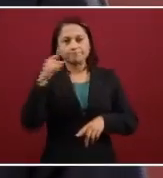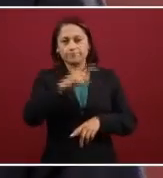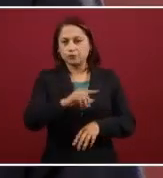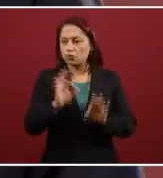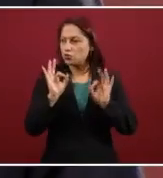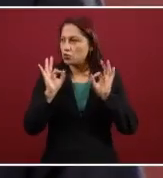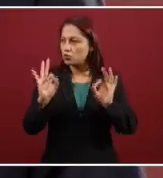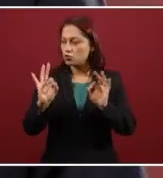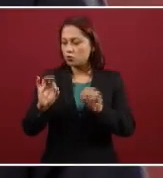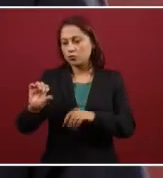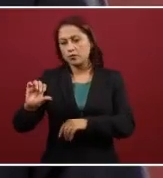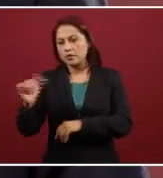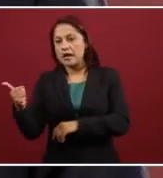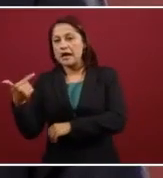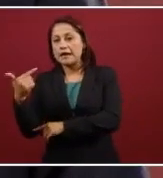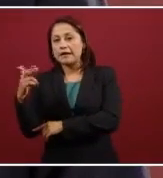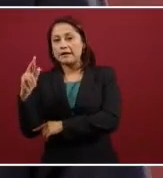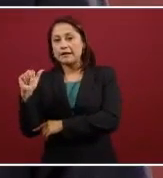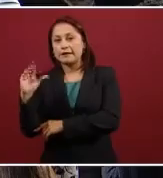mismo,